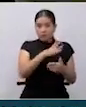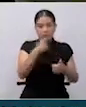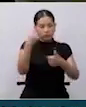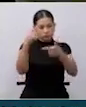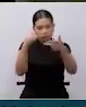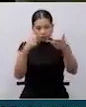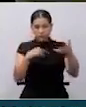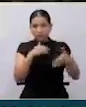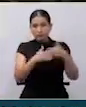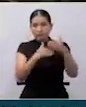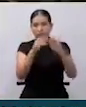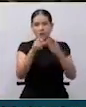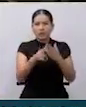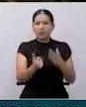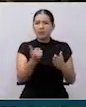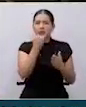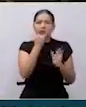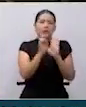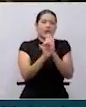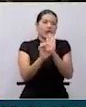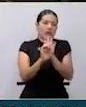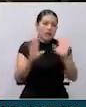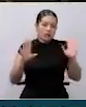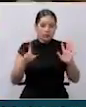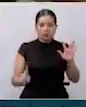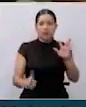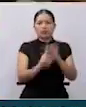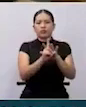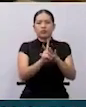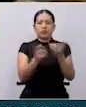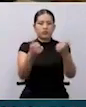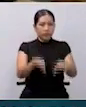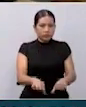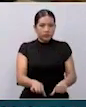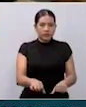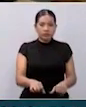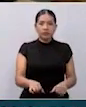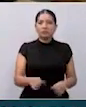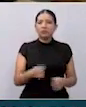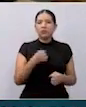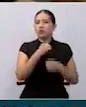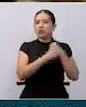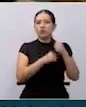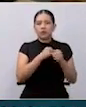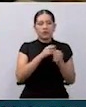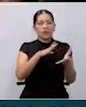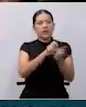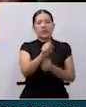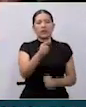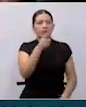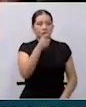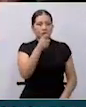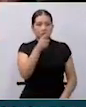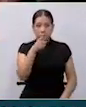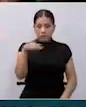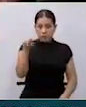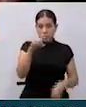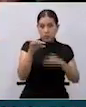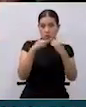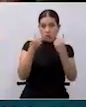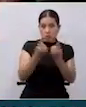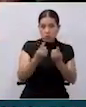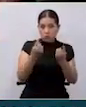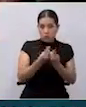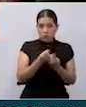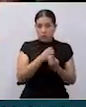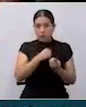calificación, fracasara, ejemplo, ¿a quién afecta? No afecta a presidencia de Cámara, no afecta a la